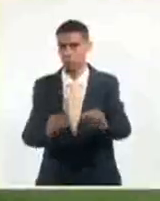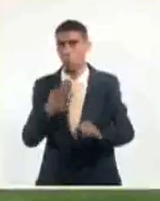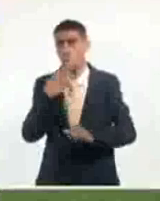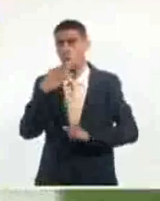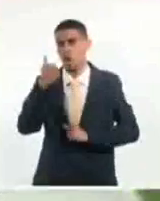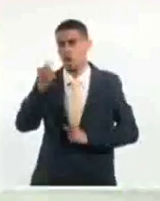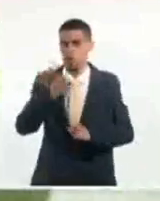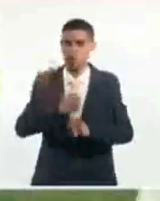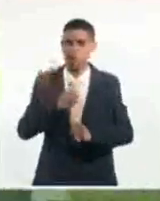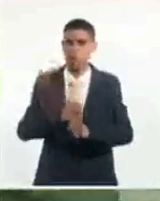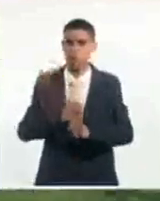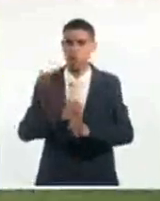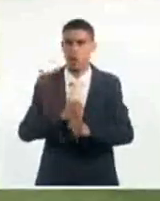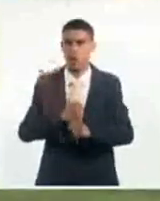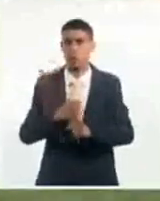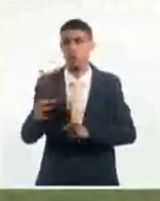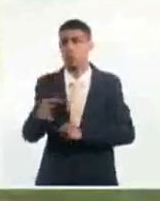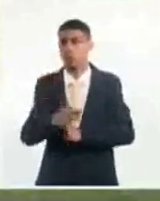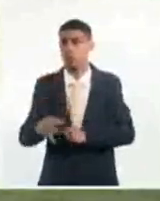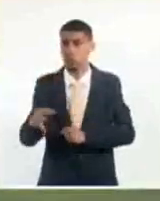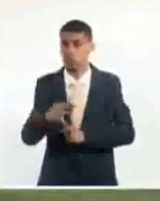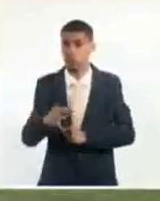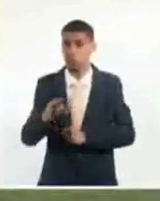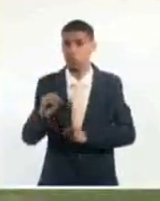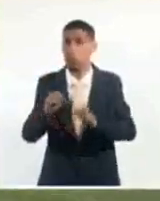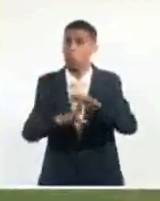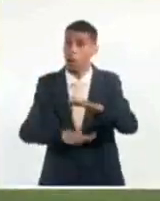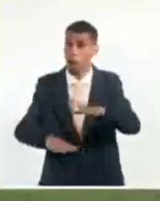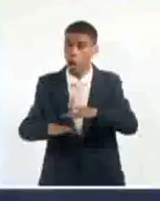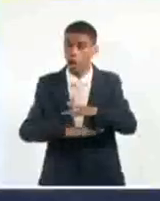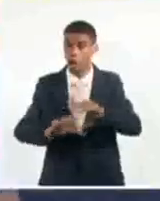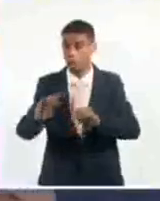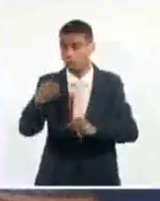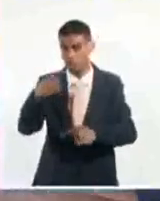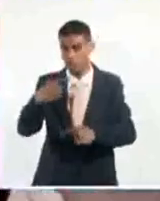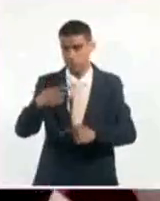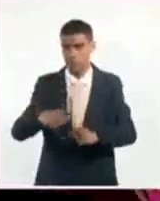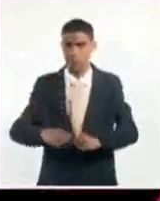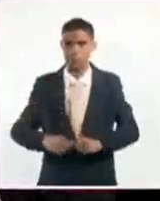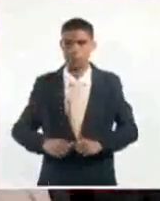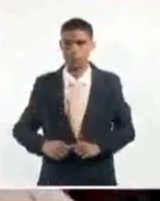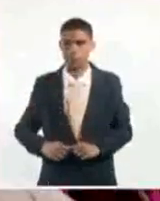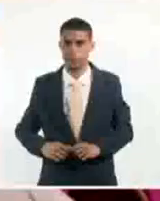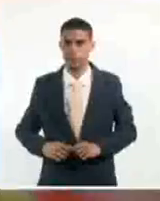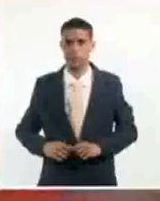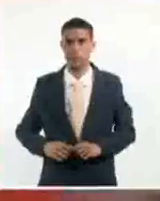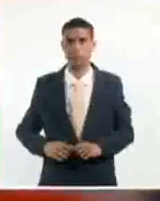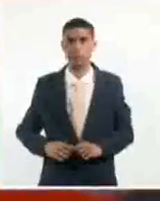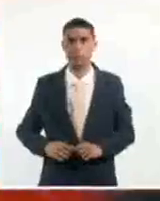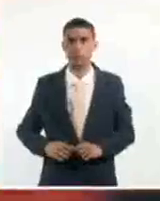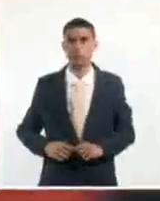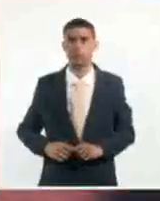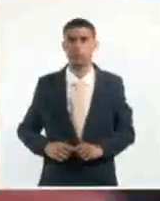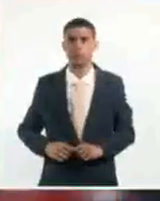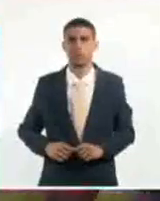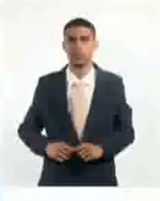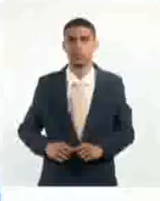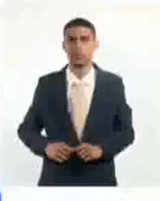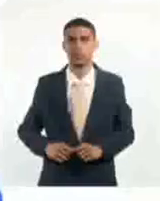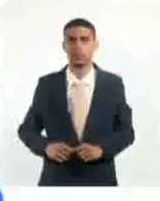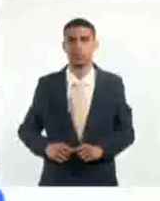esfuerzo que tiene en el municipio una de sus bases fundamentales.